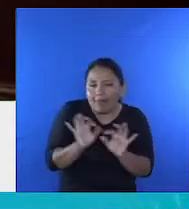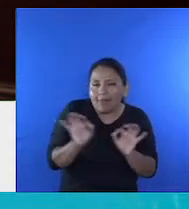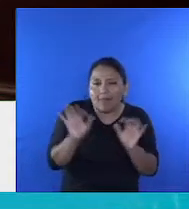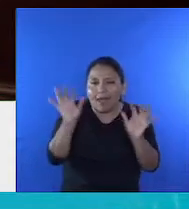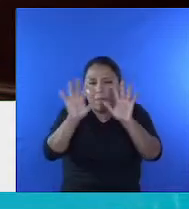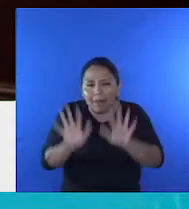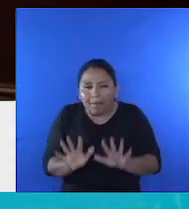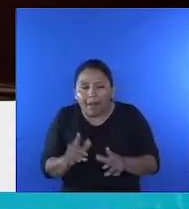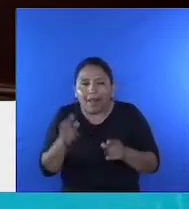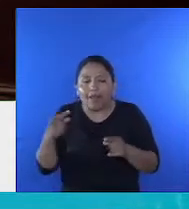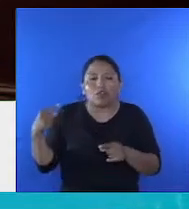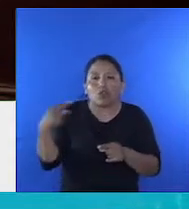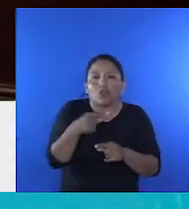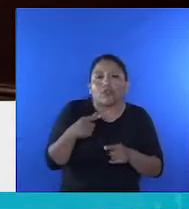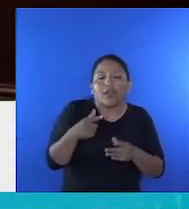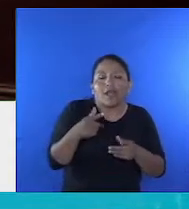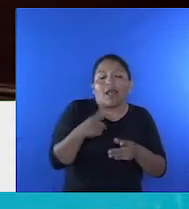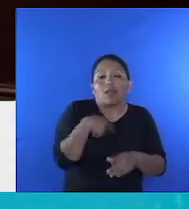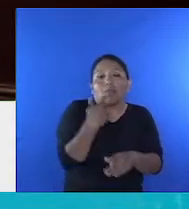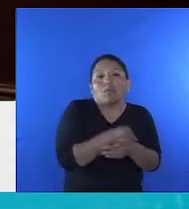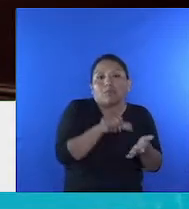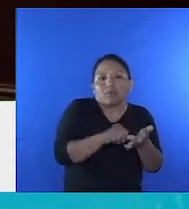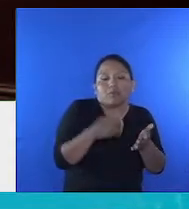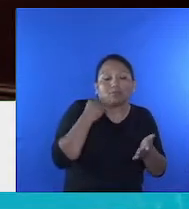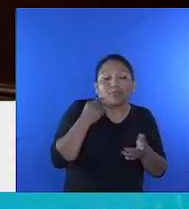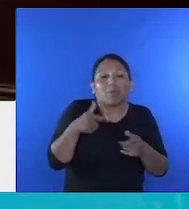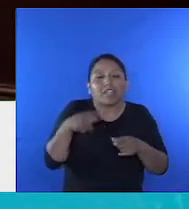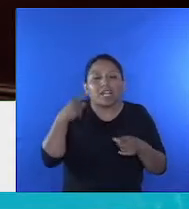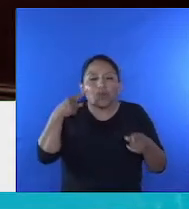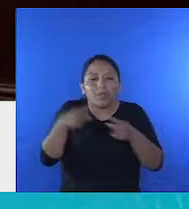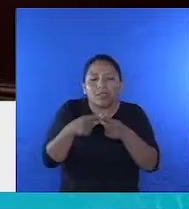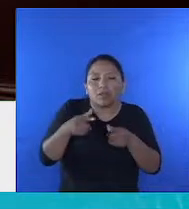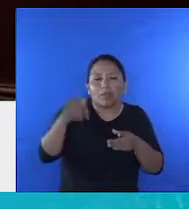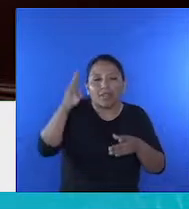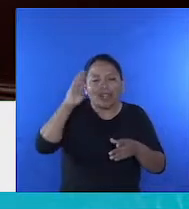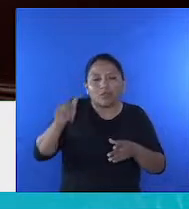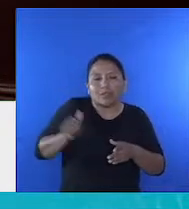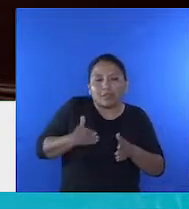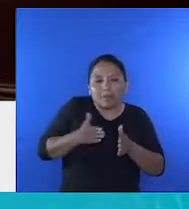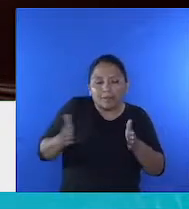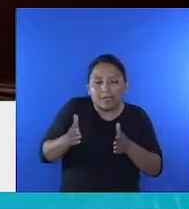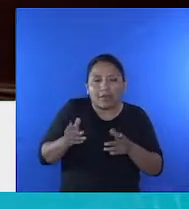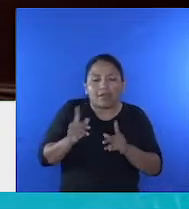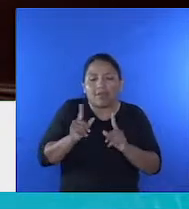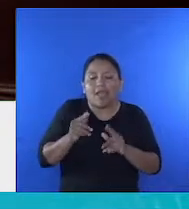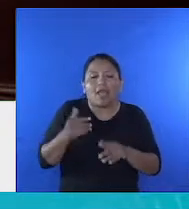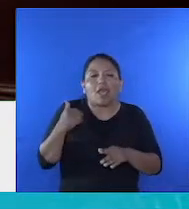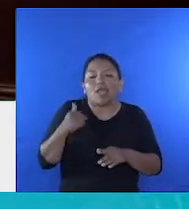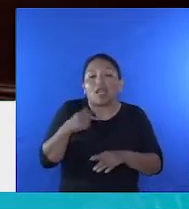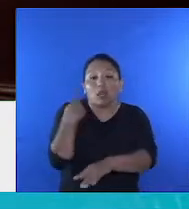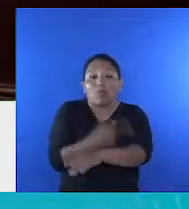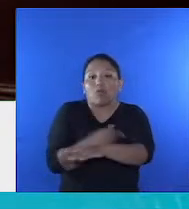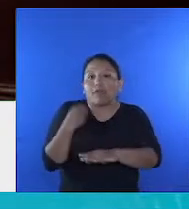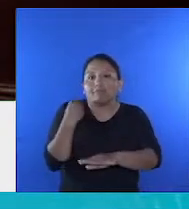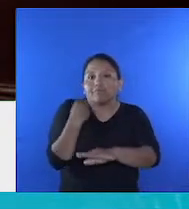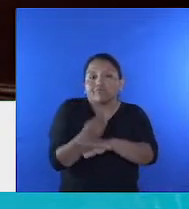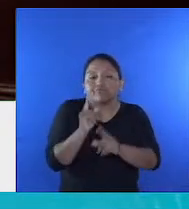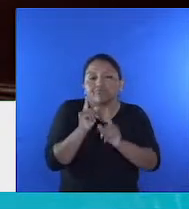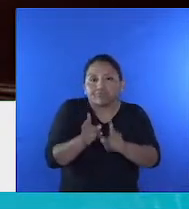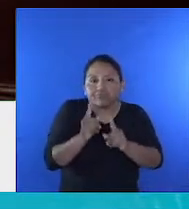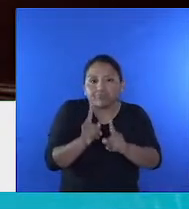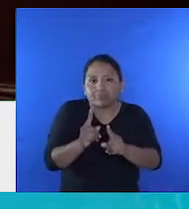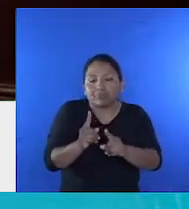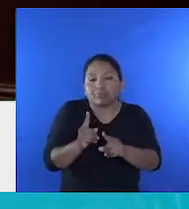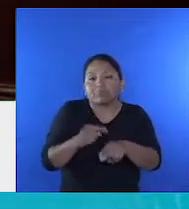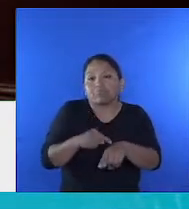para enfrentar esa potencia. ¿Por qué? Porque el objetivo de la dictadura cívico-militar era sostenerse en el poder más tiempo y